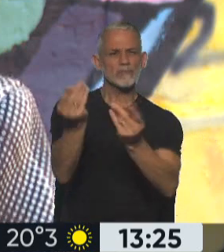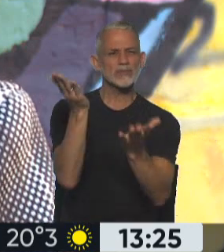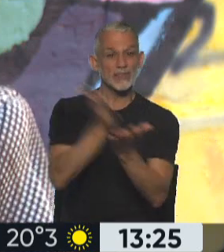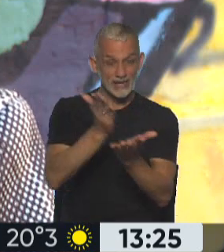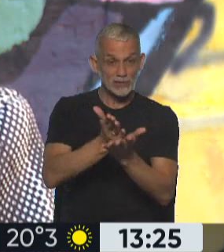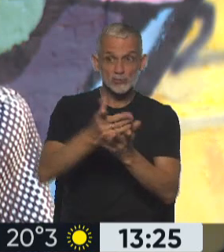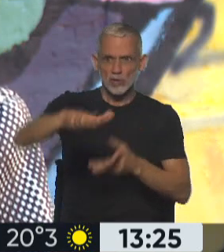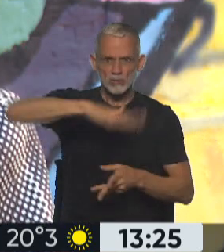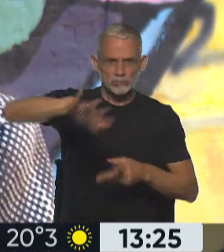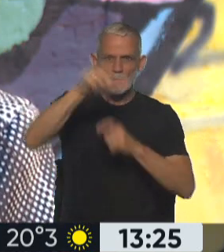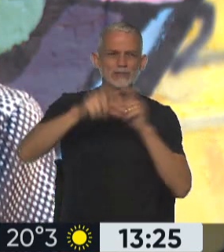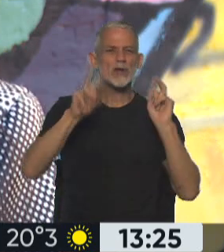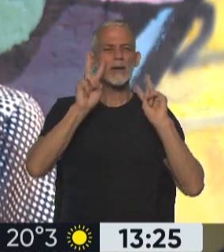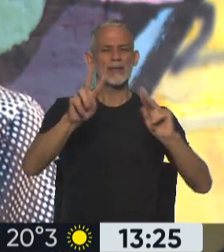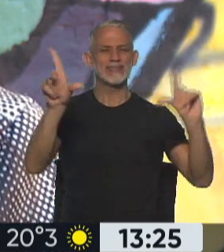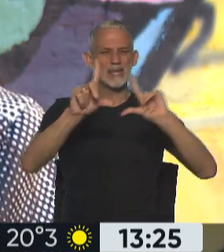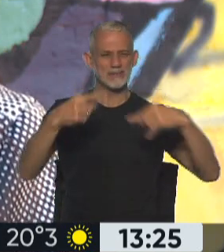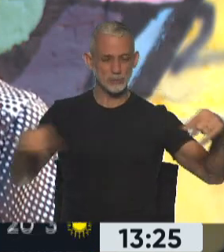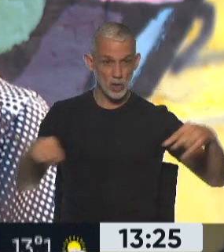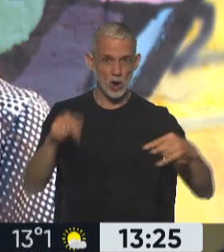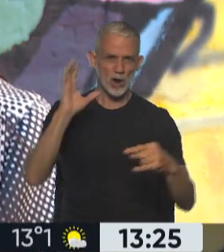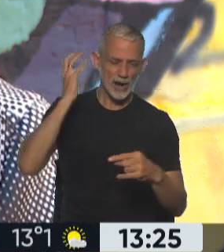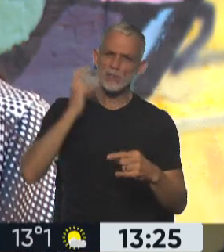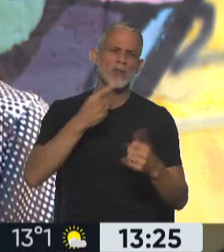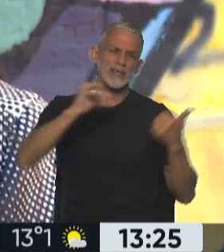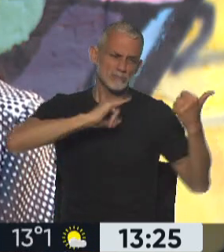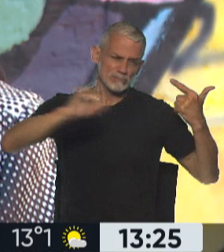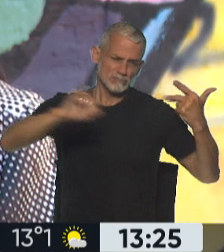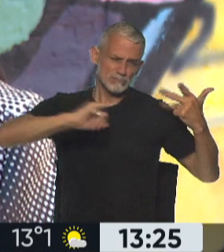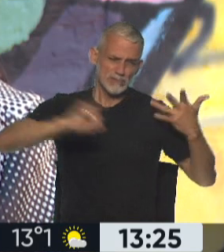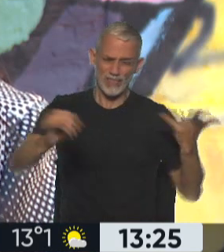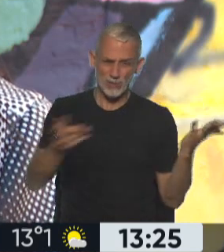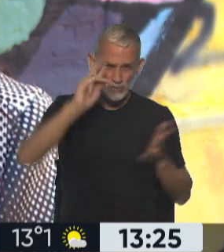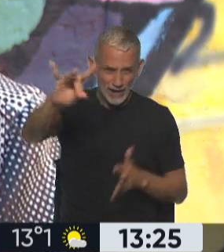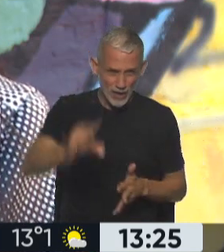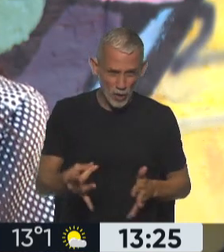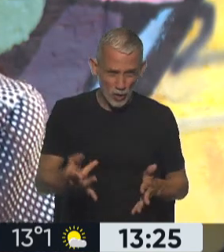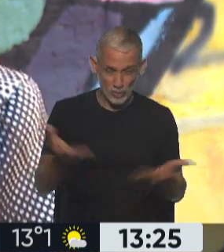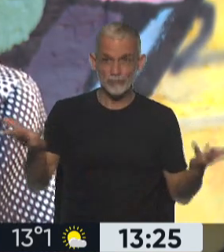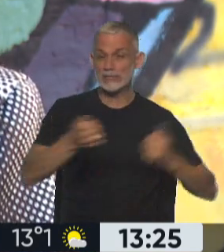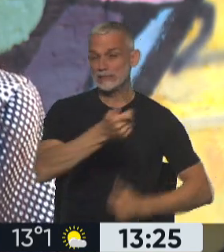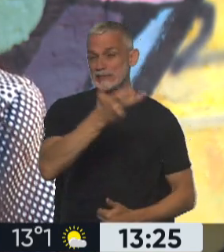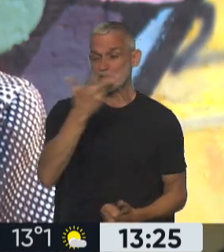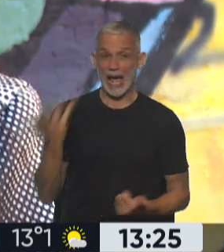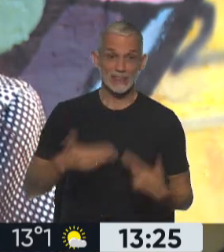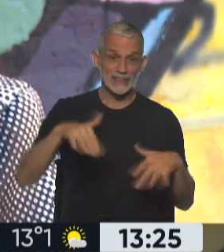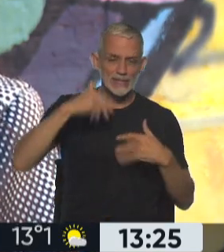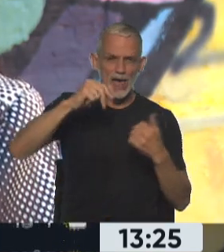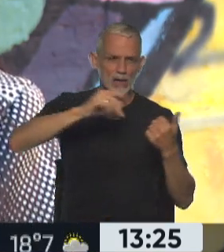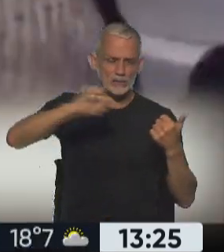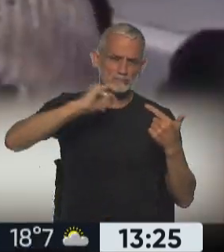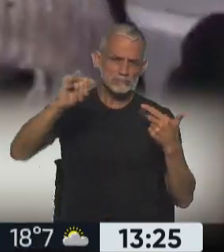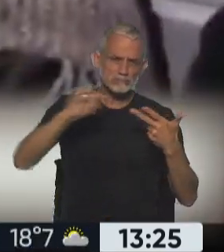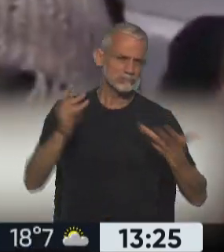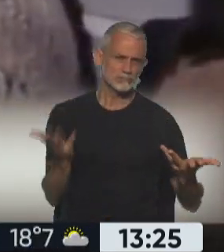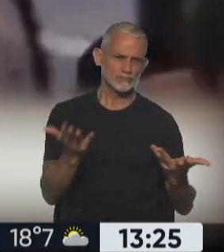de las audiencias de radio y televisión tenemos denuncias récord reclamos récord es una cantidad inusual de reclamos